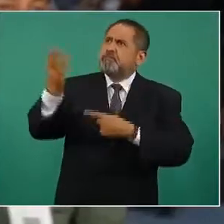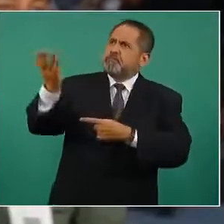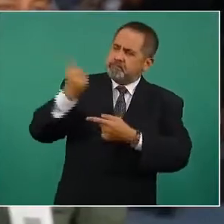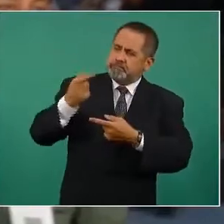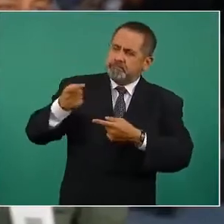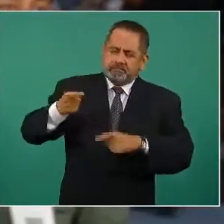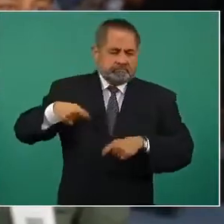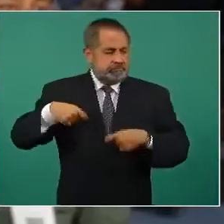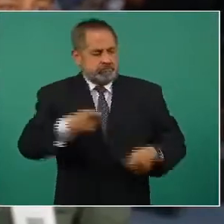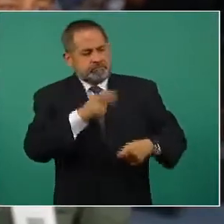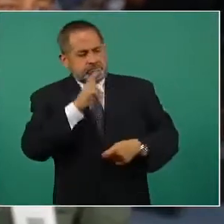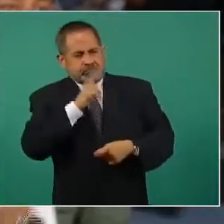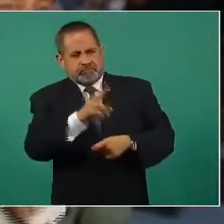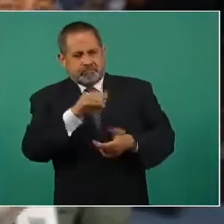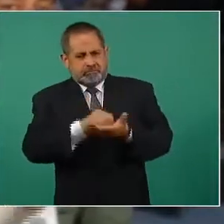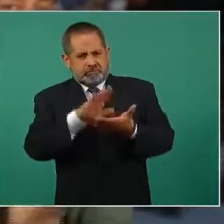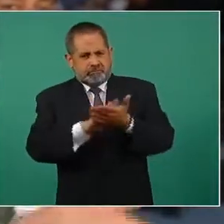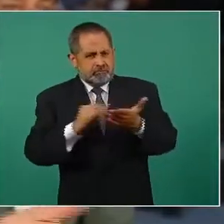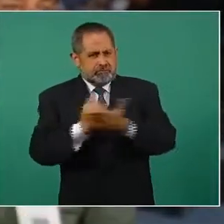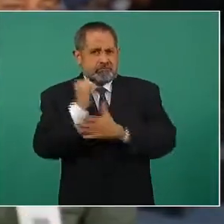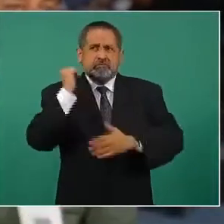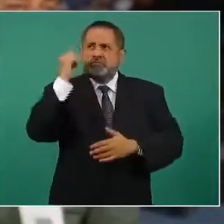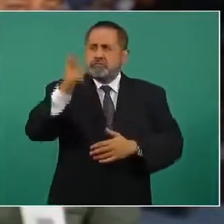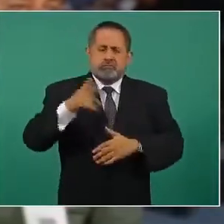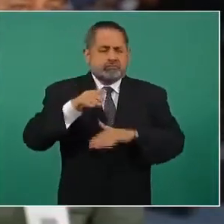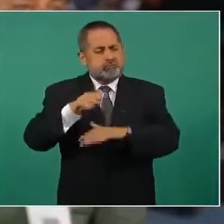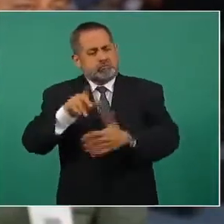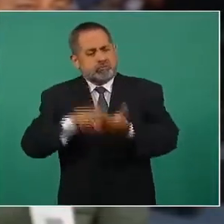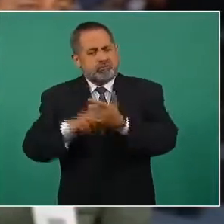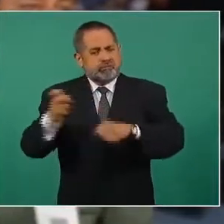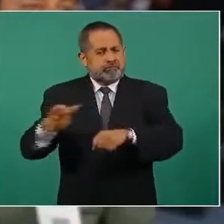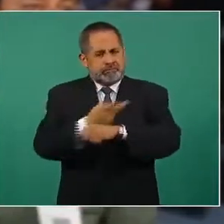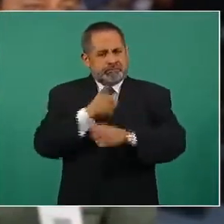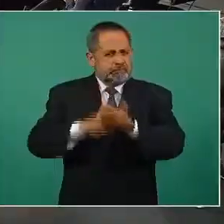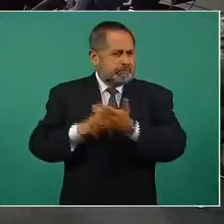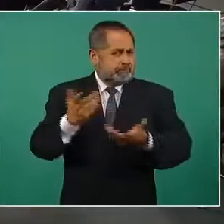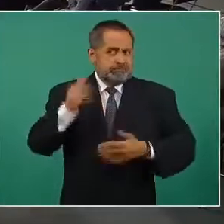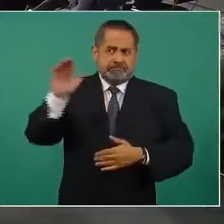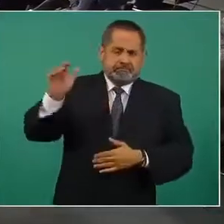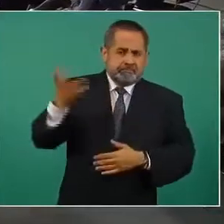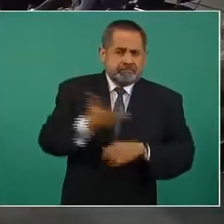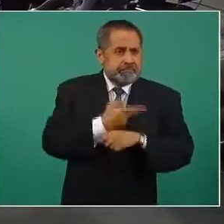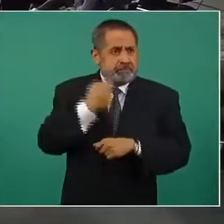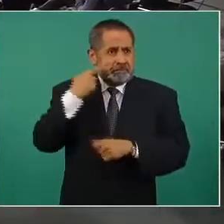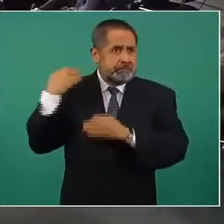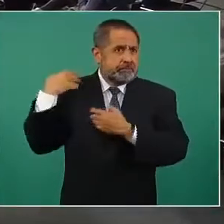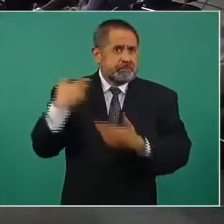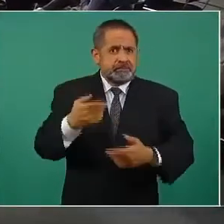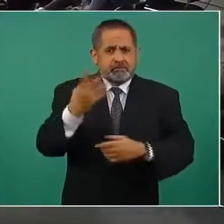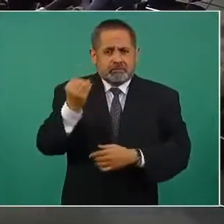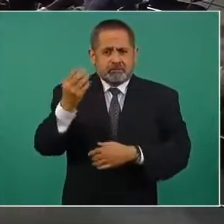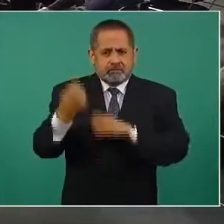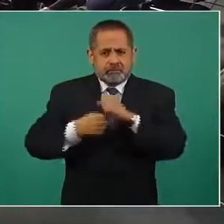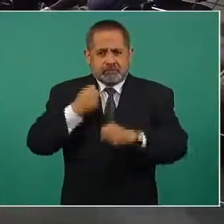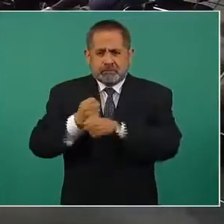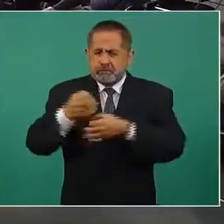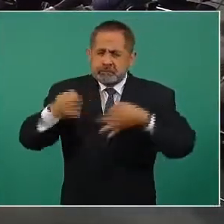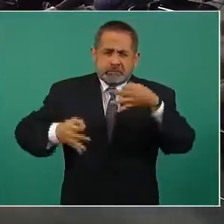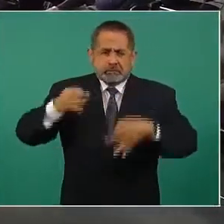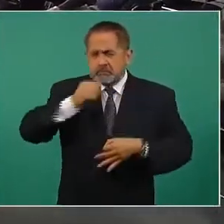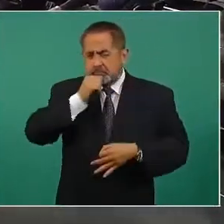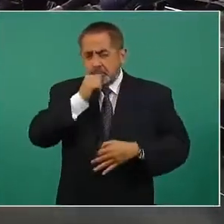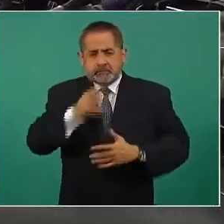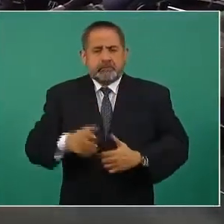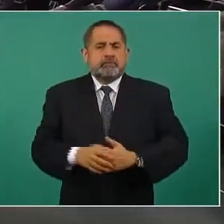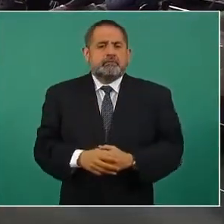pues que ya diga algo sobre este procedimiento, lleva más de 9 años allá. Bueno,